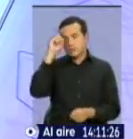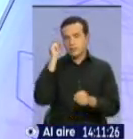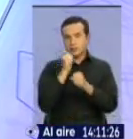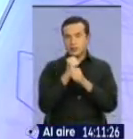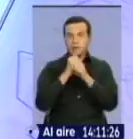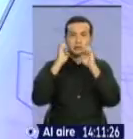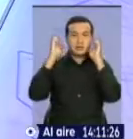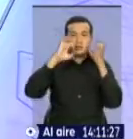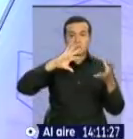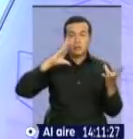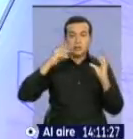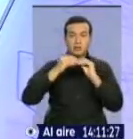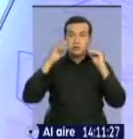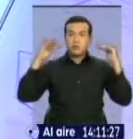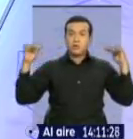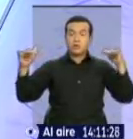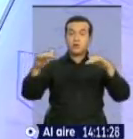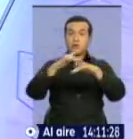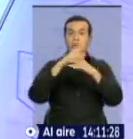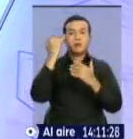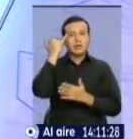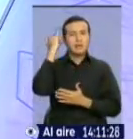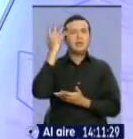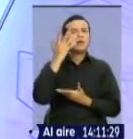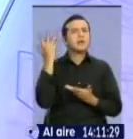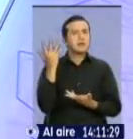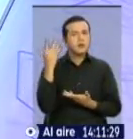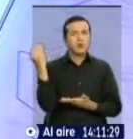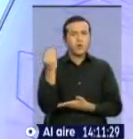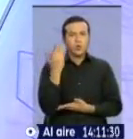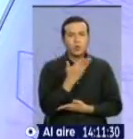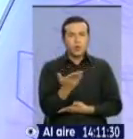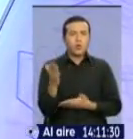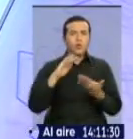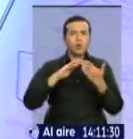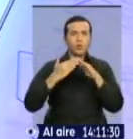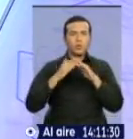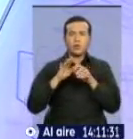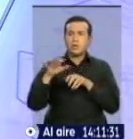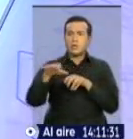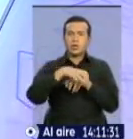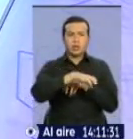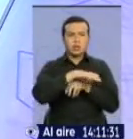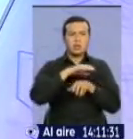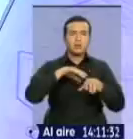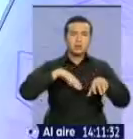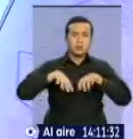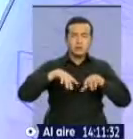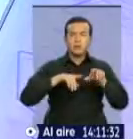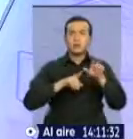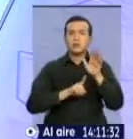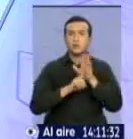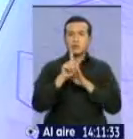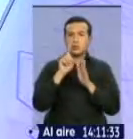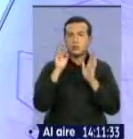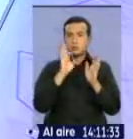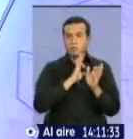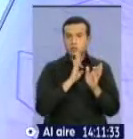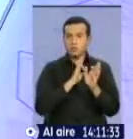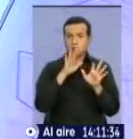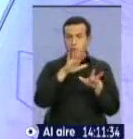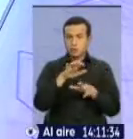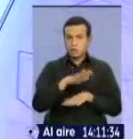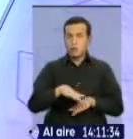estrategias de adaptación al cambio climático. La iniciativa permite a jóvenes de comunidades aisladas desarrollar técnicas agrícolas para mejorar